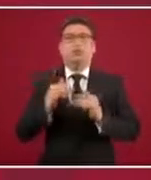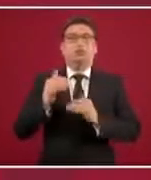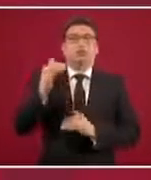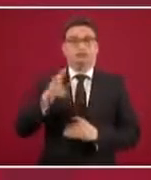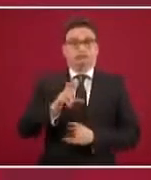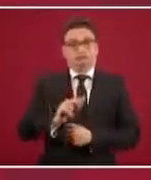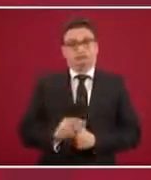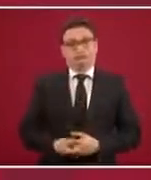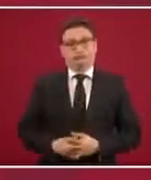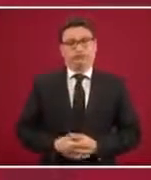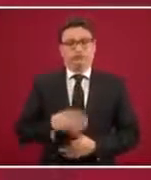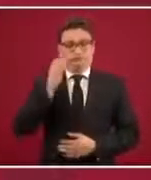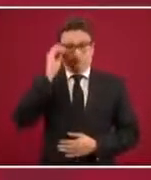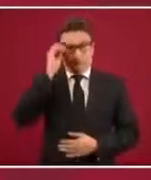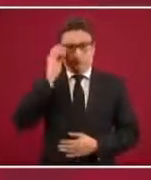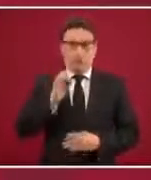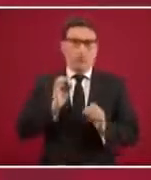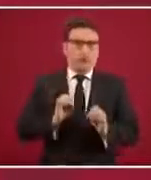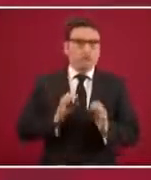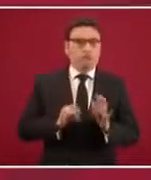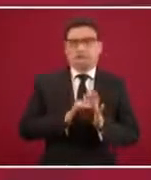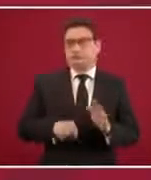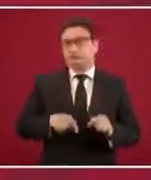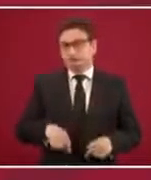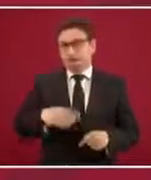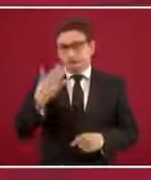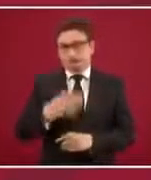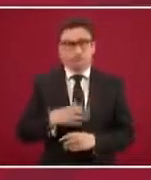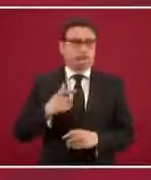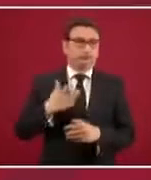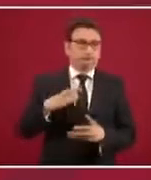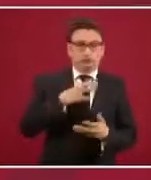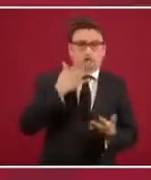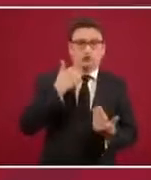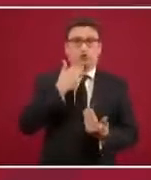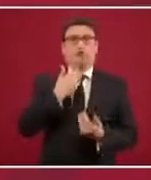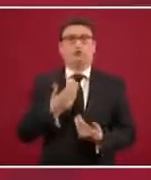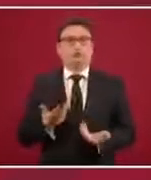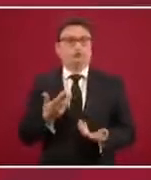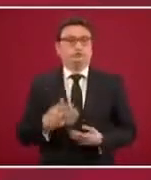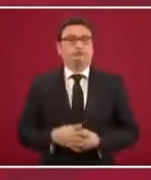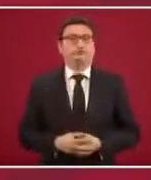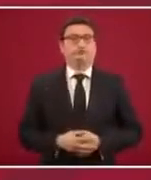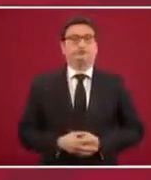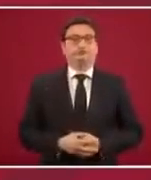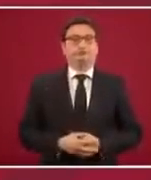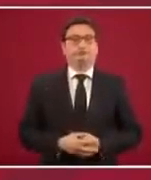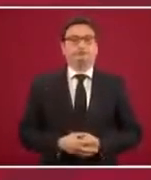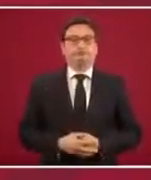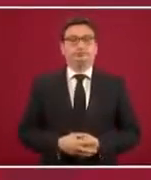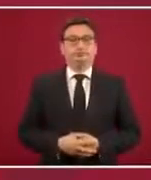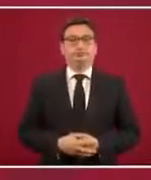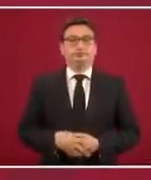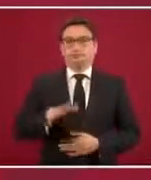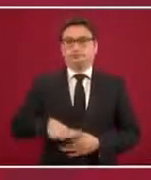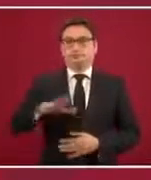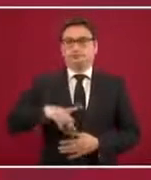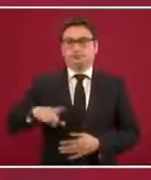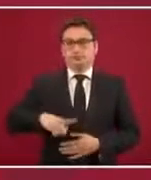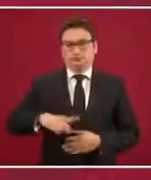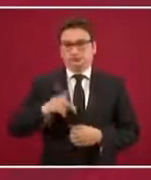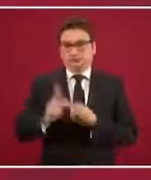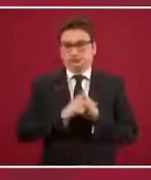económica. O en este caso, porque hay desabasto, que los gobiernos